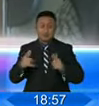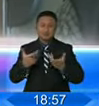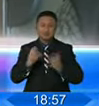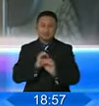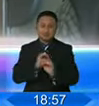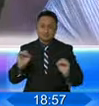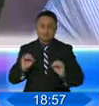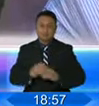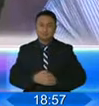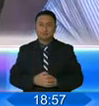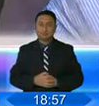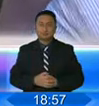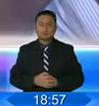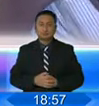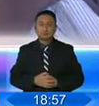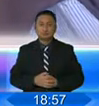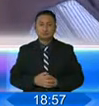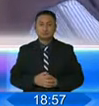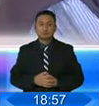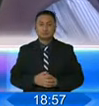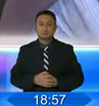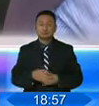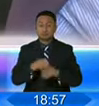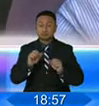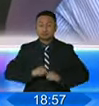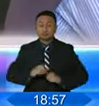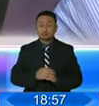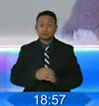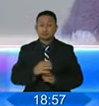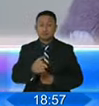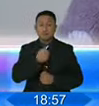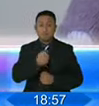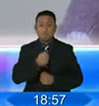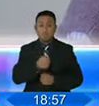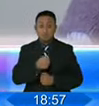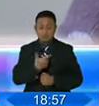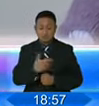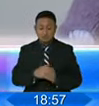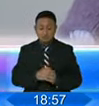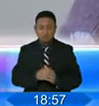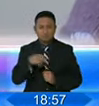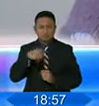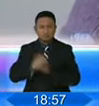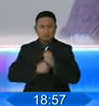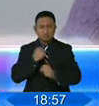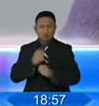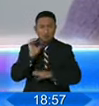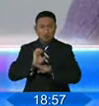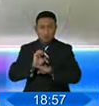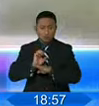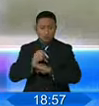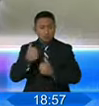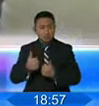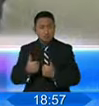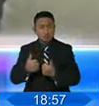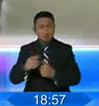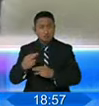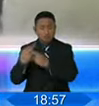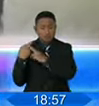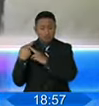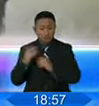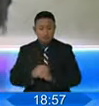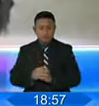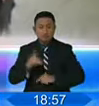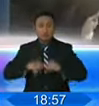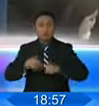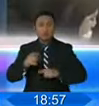últimos 10 años. Destacan el papel fundamental que ha desempeñado la prensa a lo largo de la historia del país, en muchos casos siendo pilar